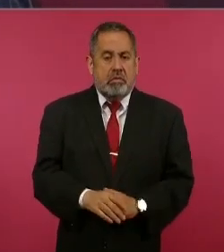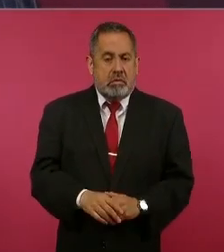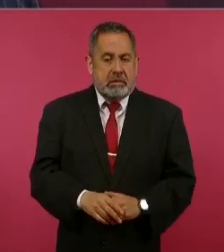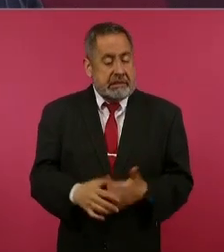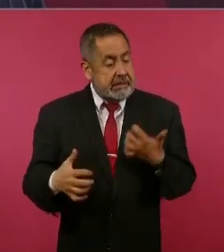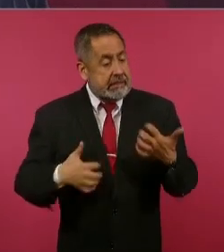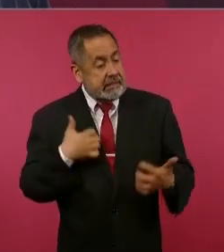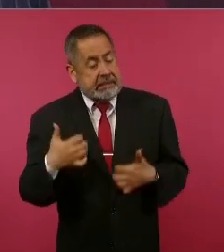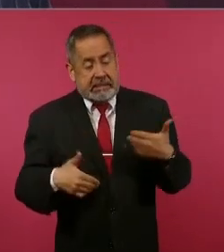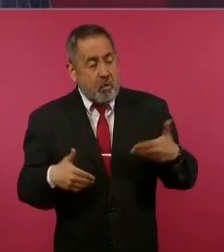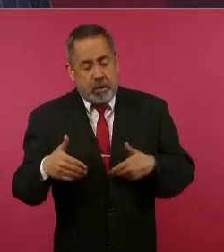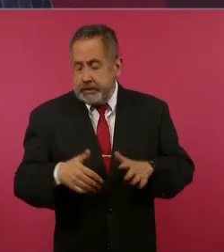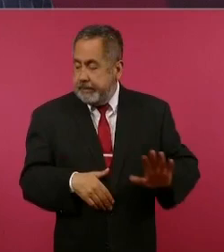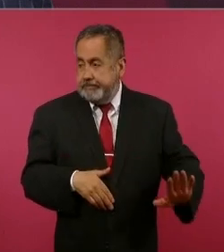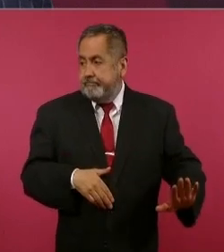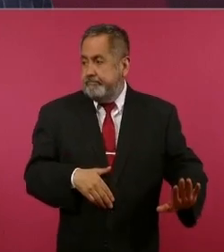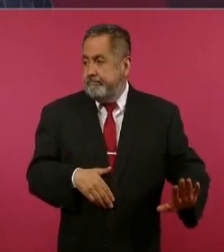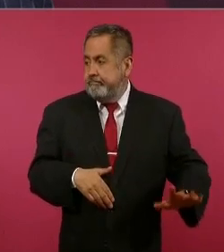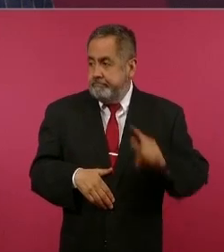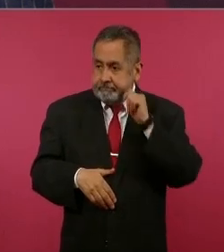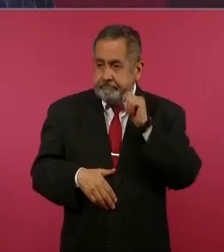aunque les moleste.